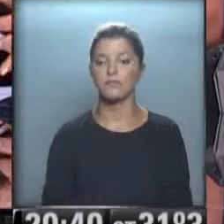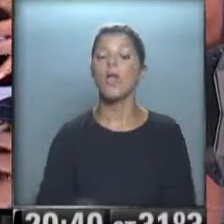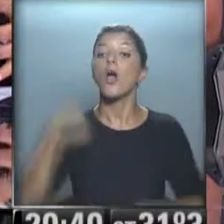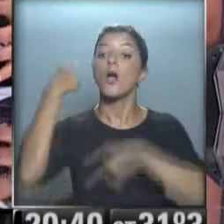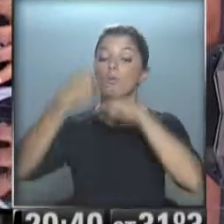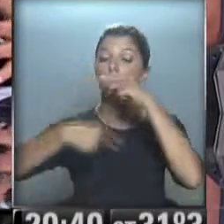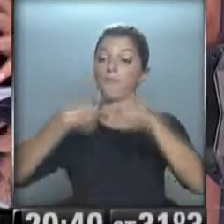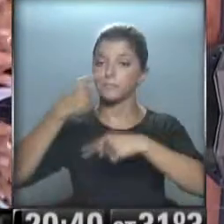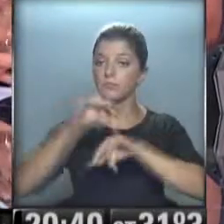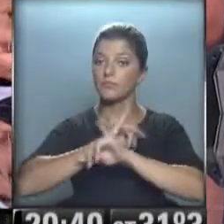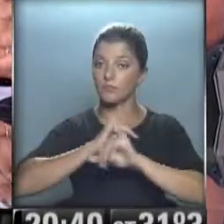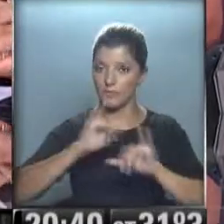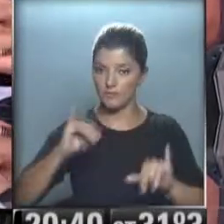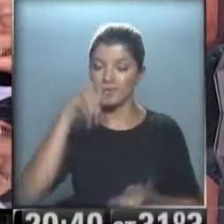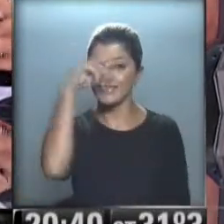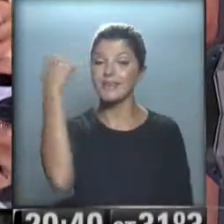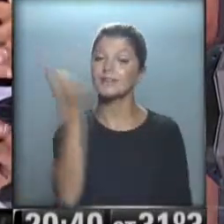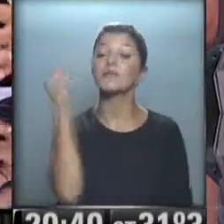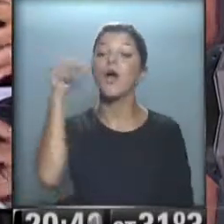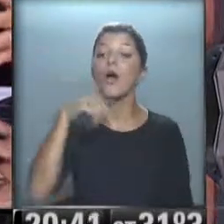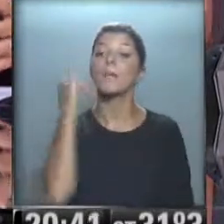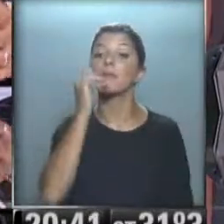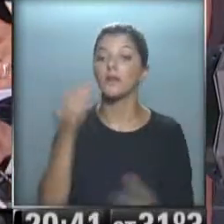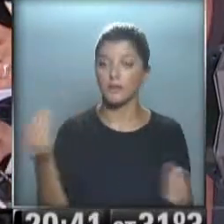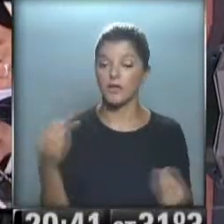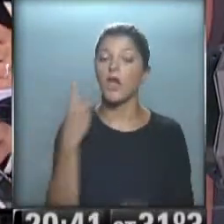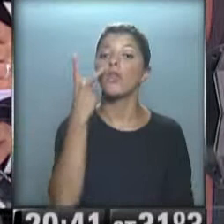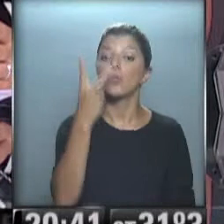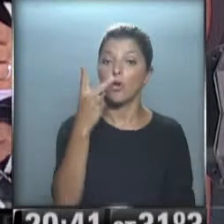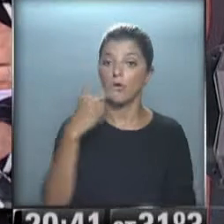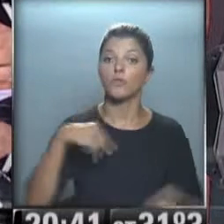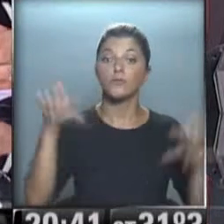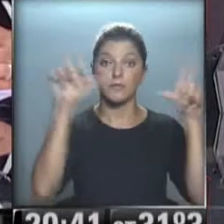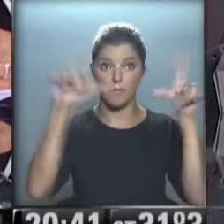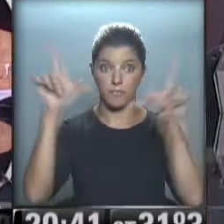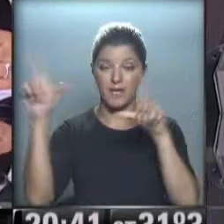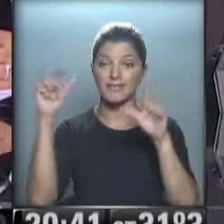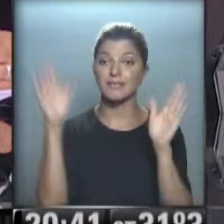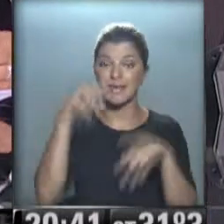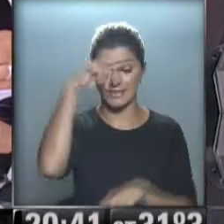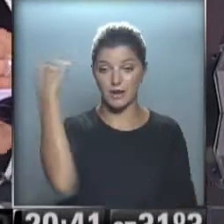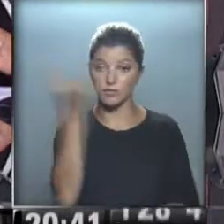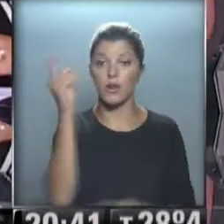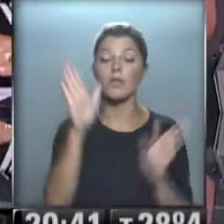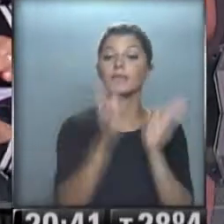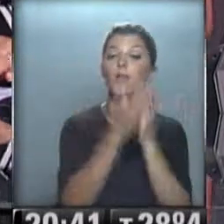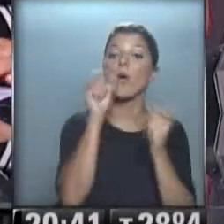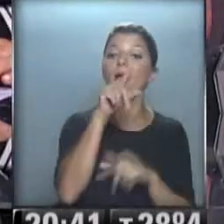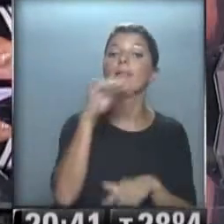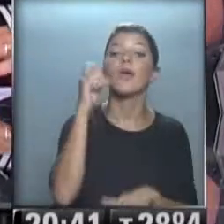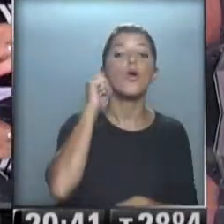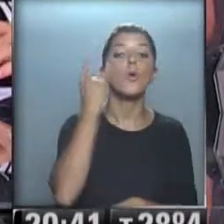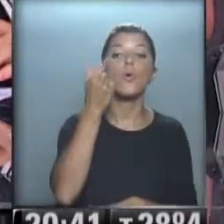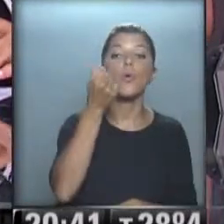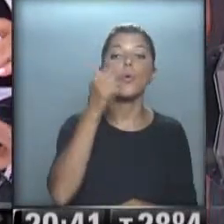Seguimos con la información internacional, en este caso para contarles que dos medios extranjeros, estamos hablando del británico The Guardian y de